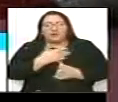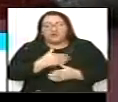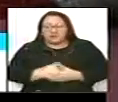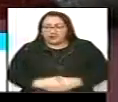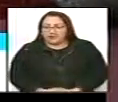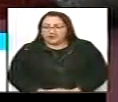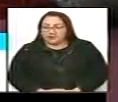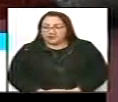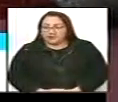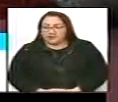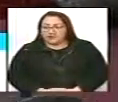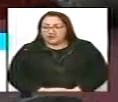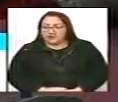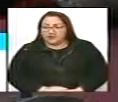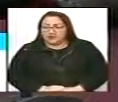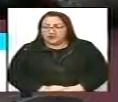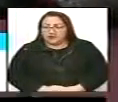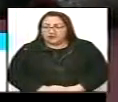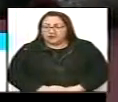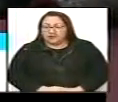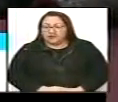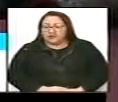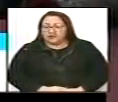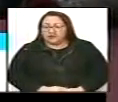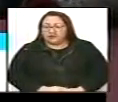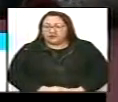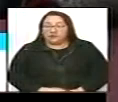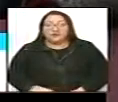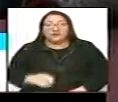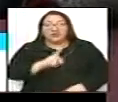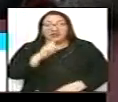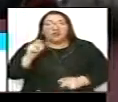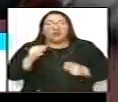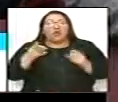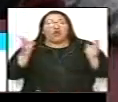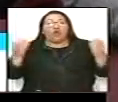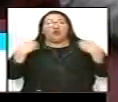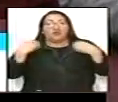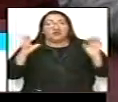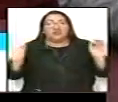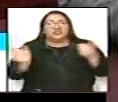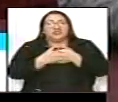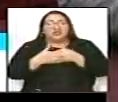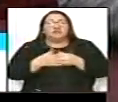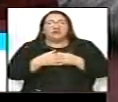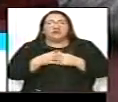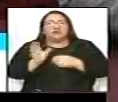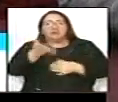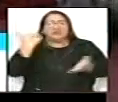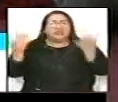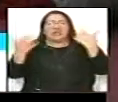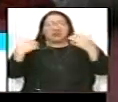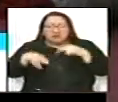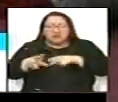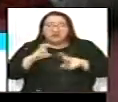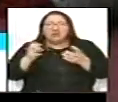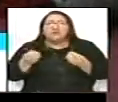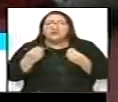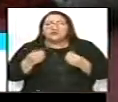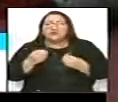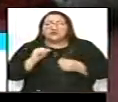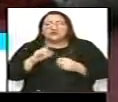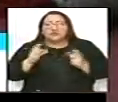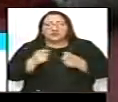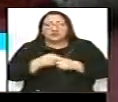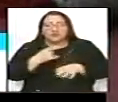presidente? Que es la denuncia por el deslacrado de las oficinas. Pero la pregunta que uno se hace es si la